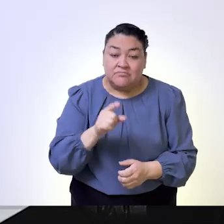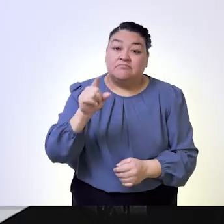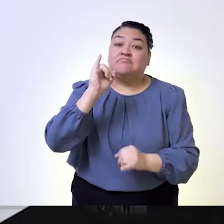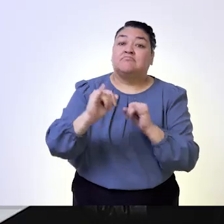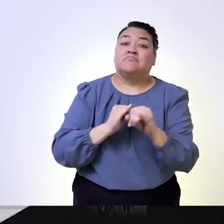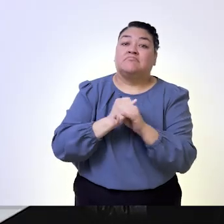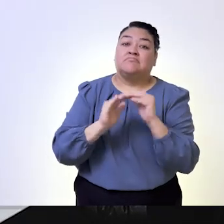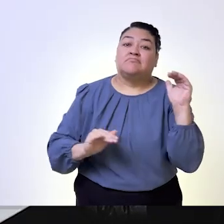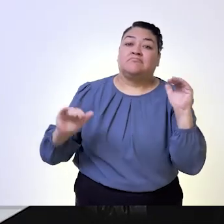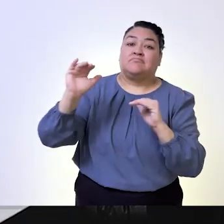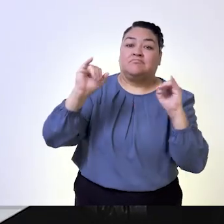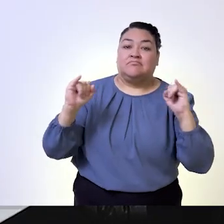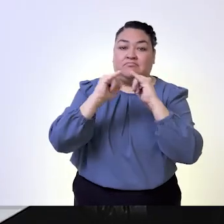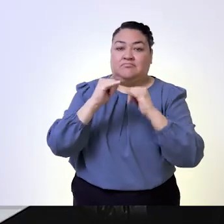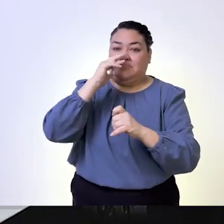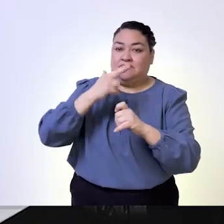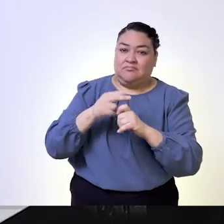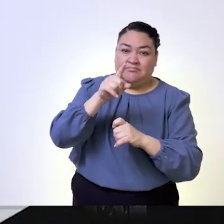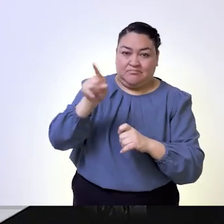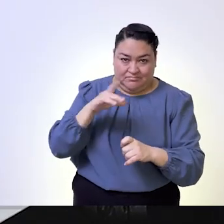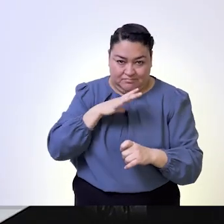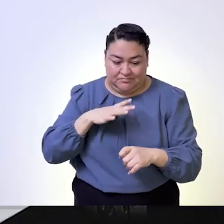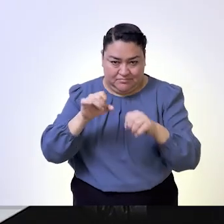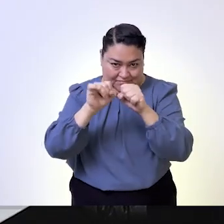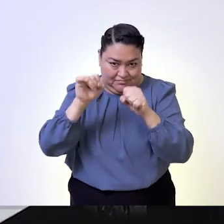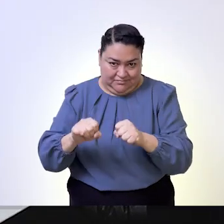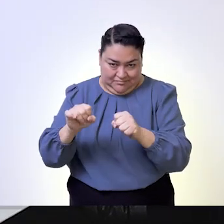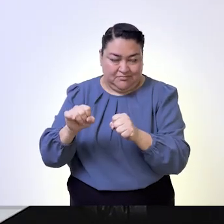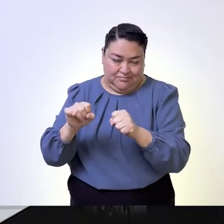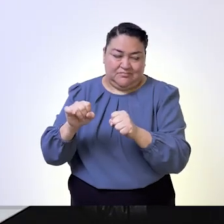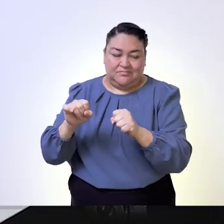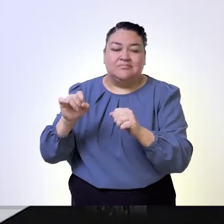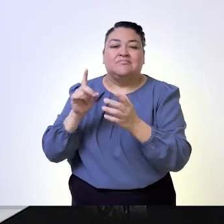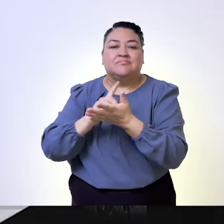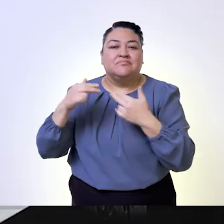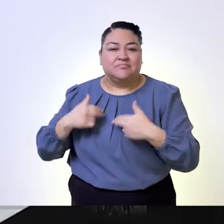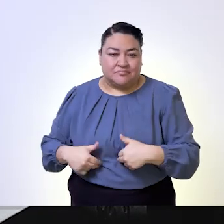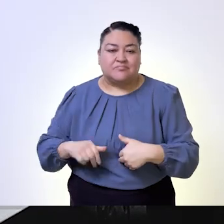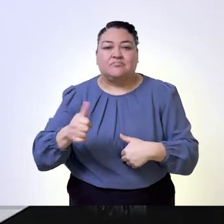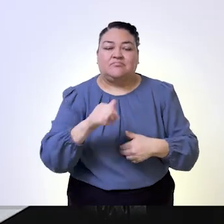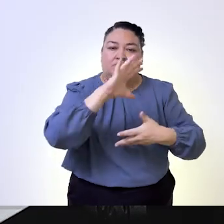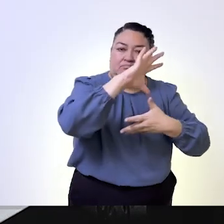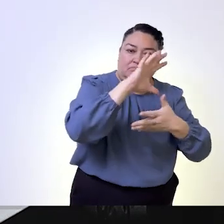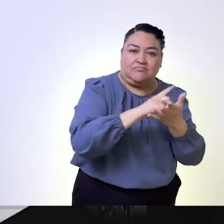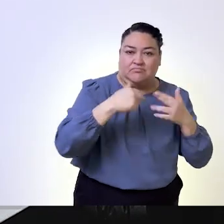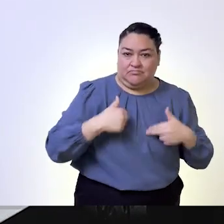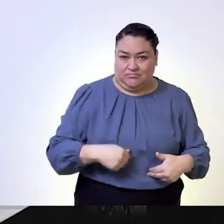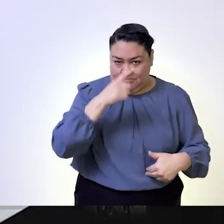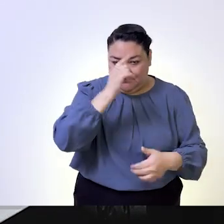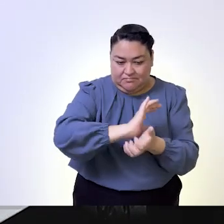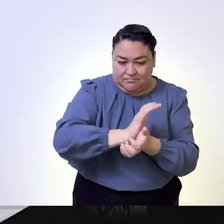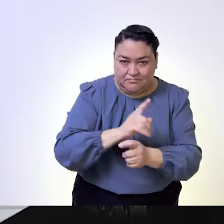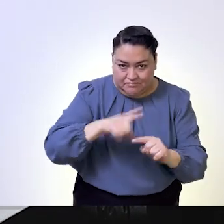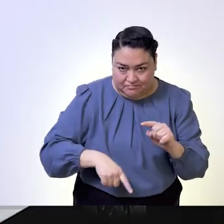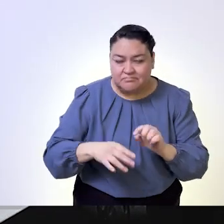nivel internacional con instituciones y órganos, tanto del Sistema Universal como Interamericano de Derechos Humanos que combaten